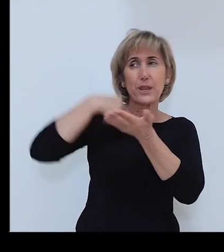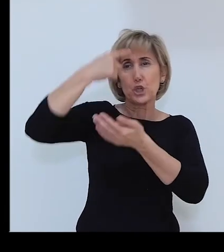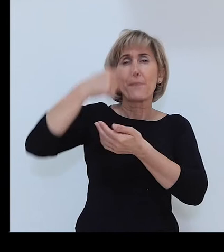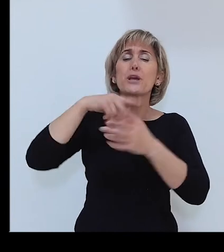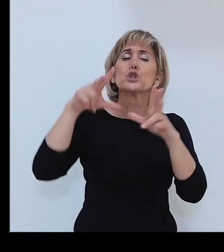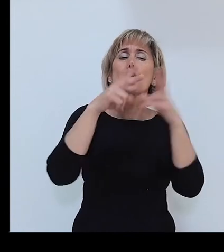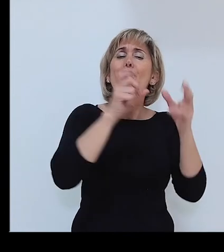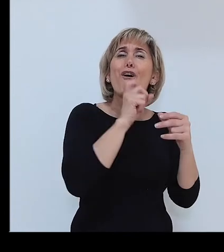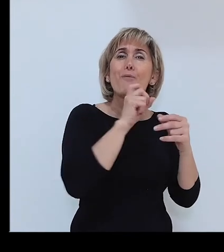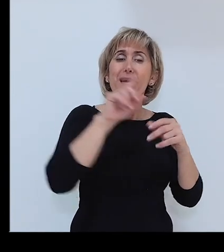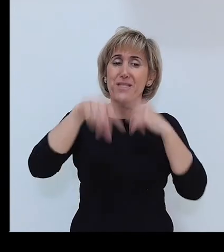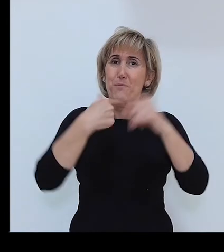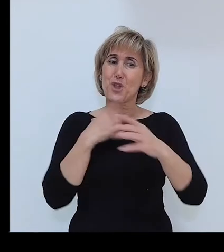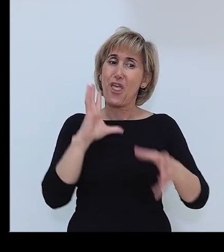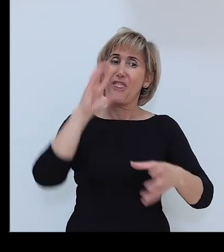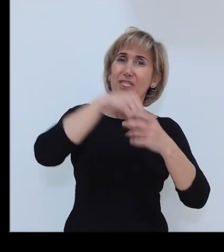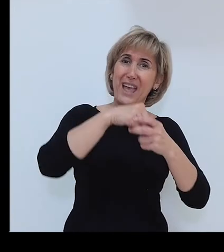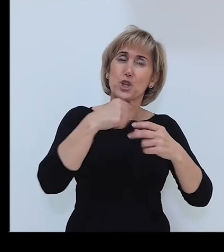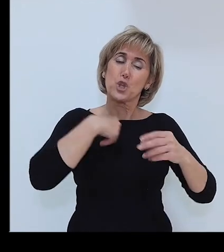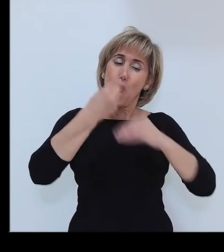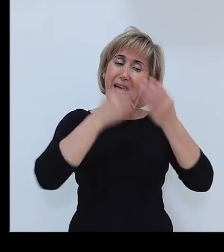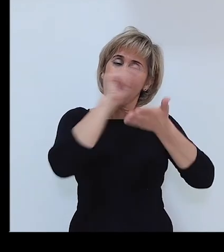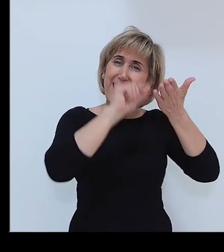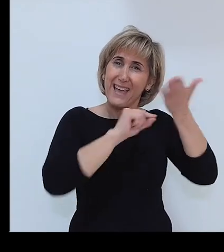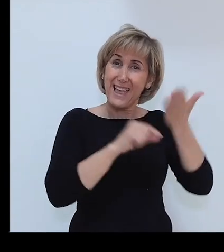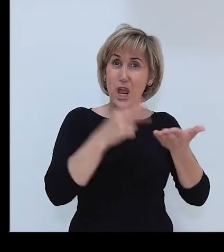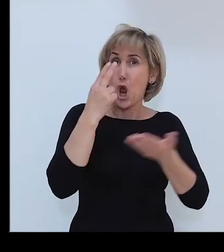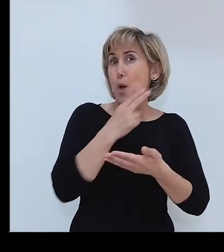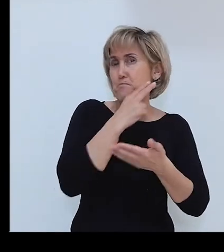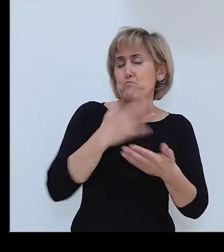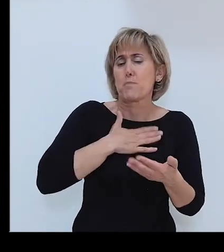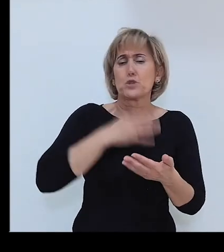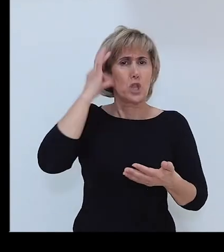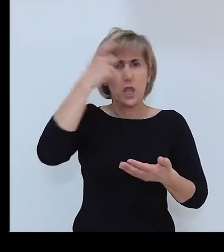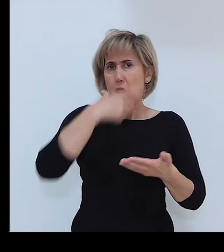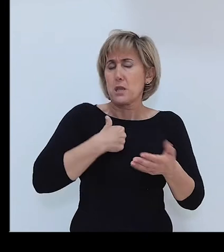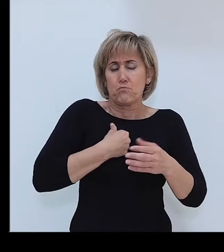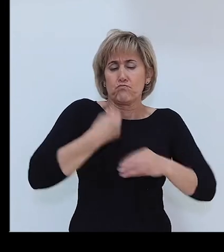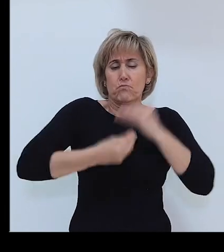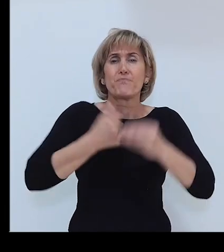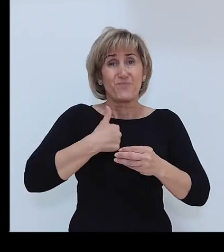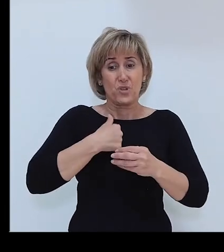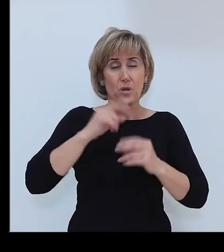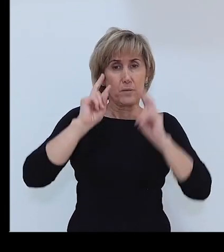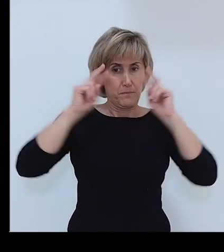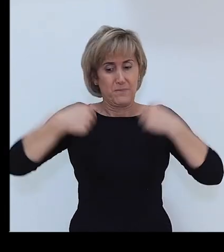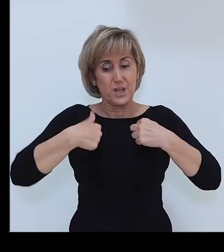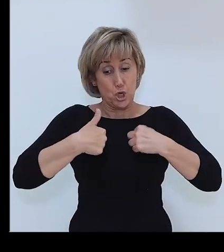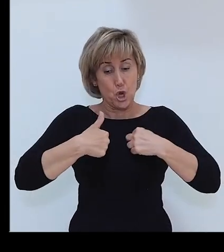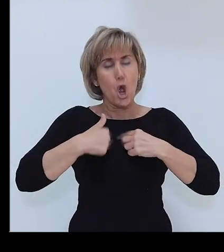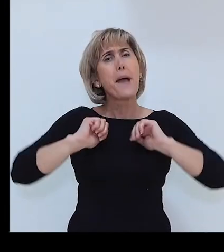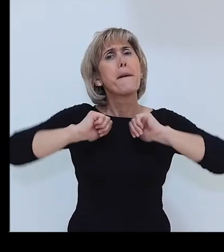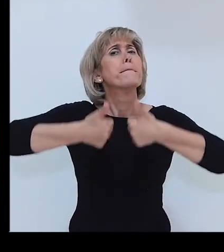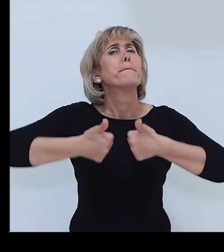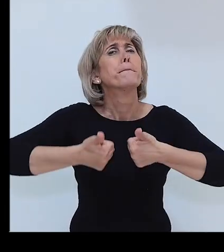Es su guía para entender la sociedad y poder intervenir en la sociedad. El compromiso moral está ahí.